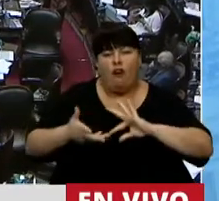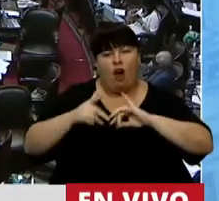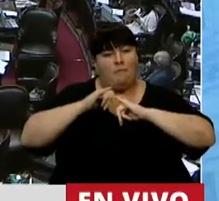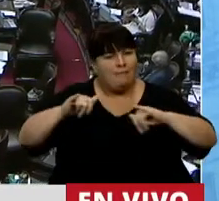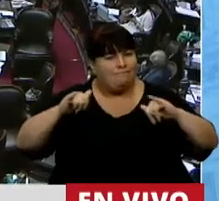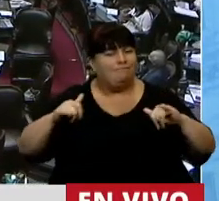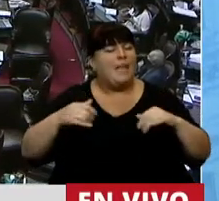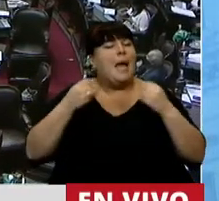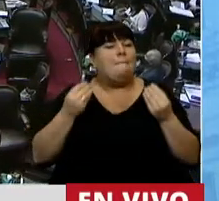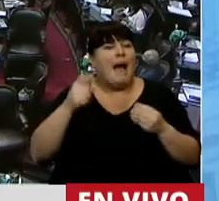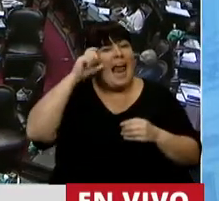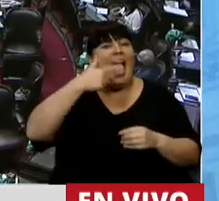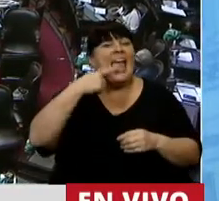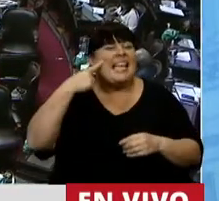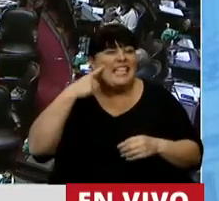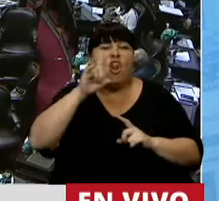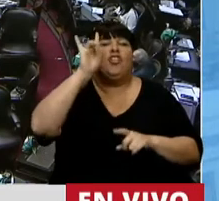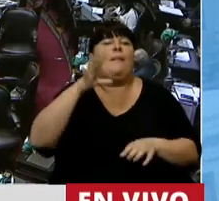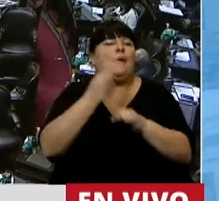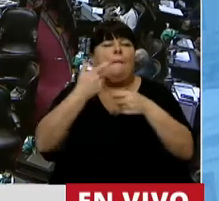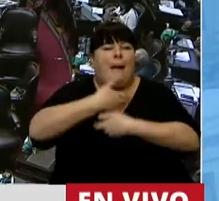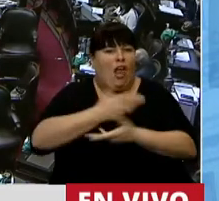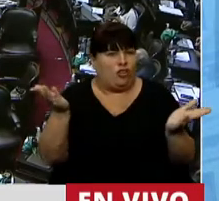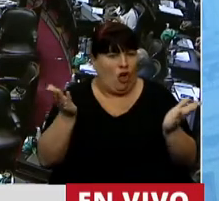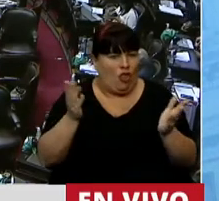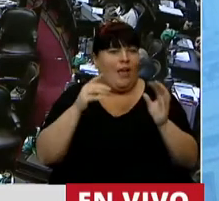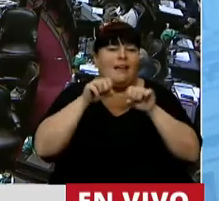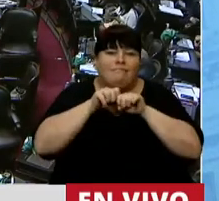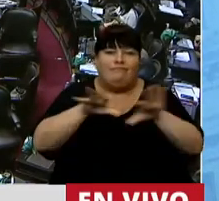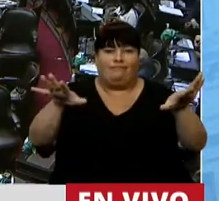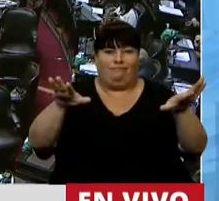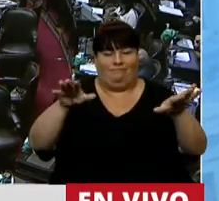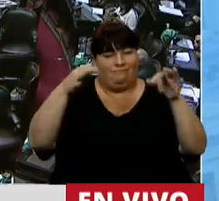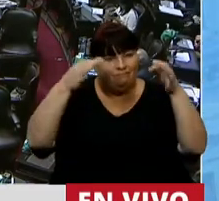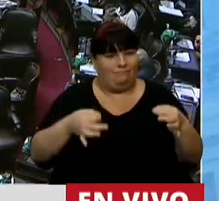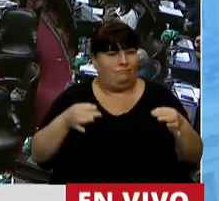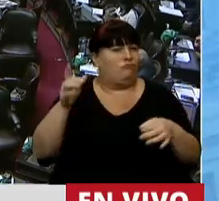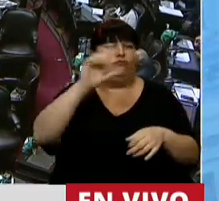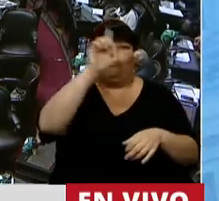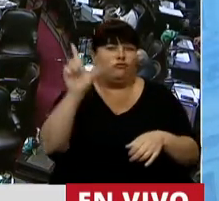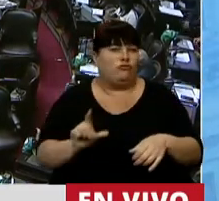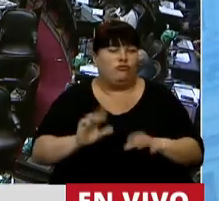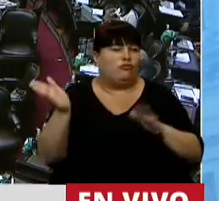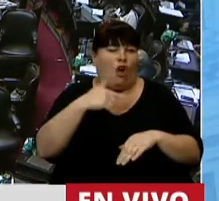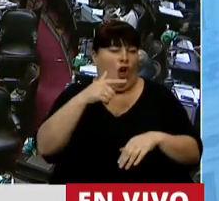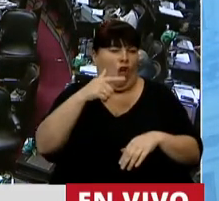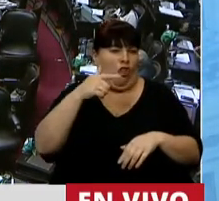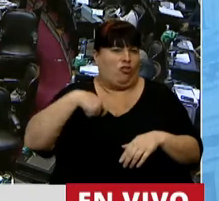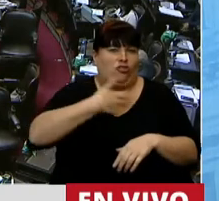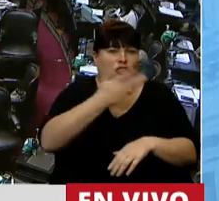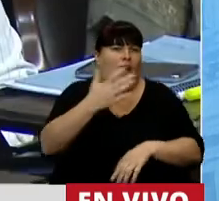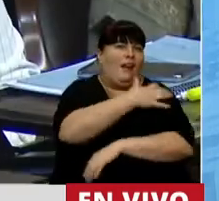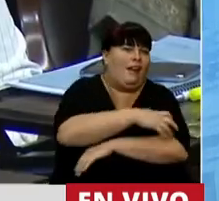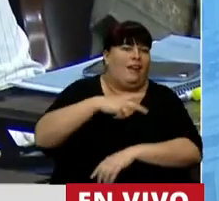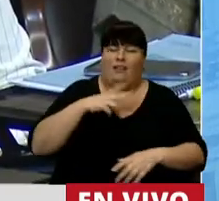dispositivos, de manera tal que la ESI trascienda las escuelas y llegue efectivamente a todos los sectores